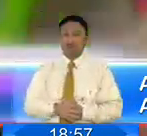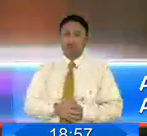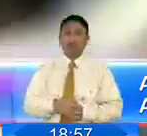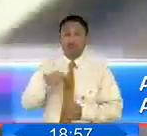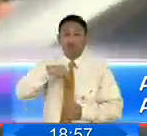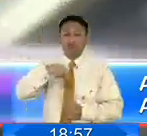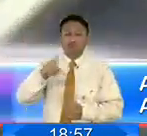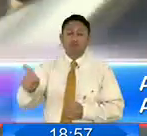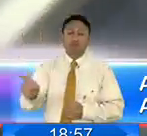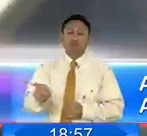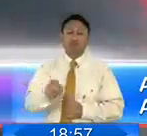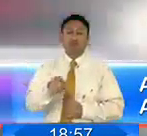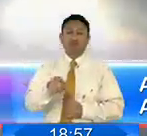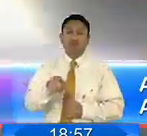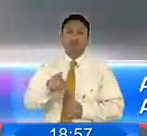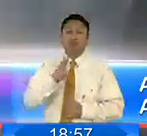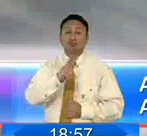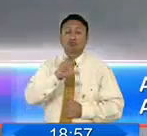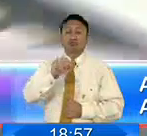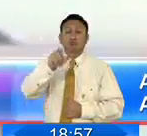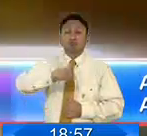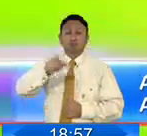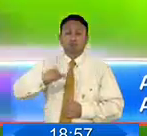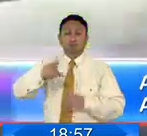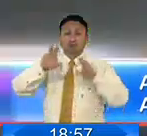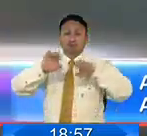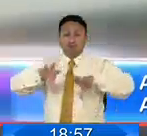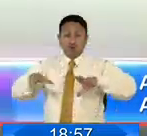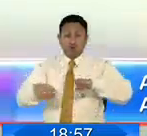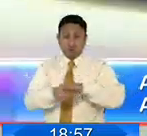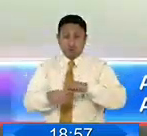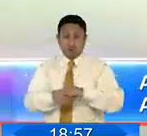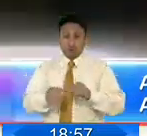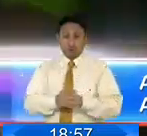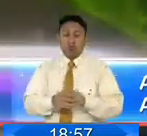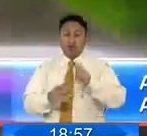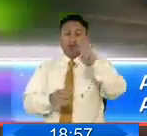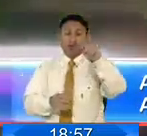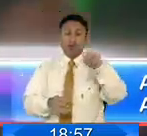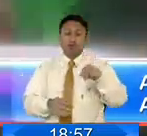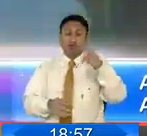las sentencias de los 20 culpables en el caso Sobornos